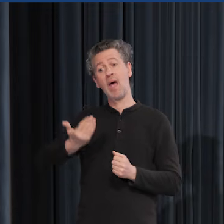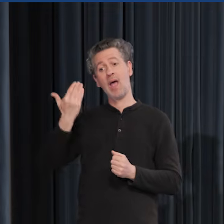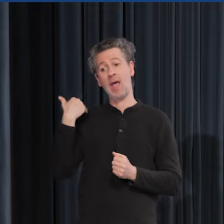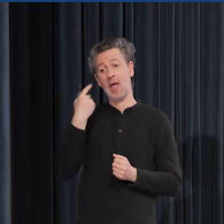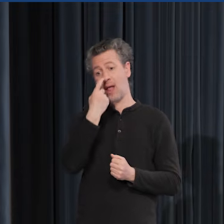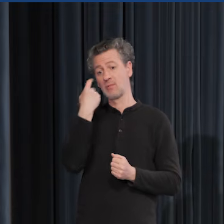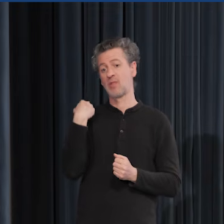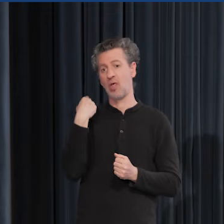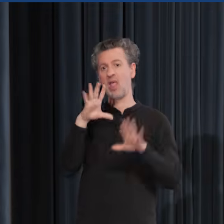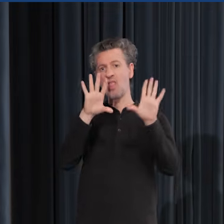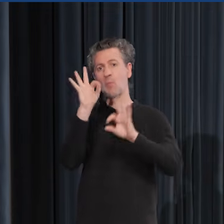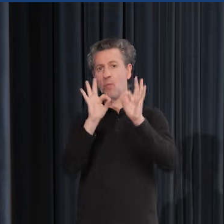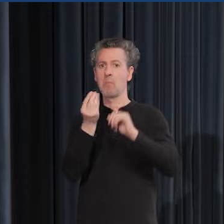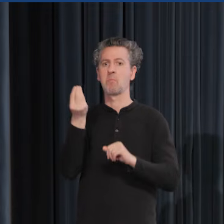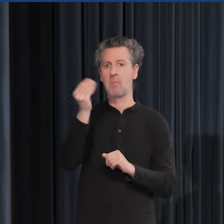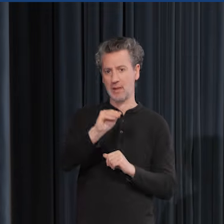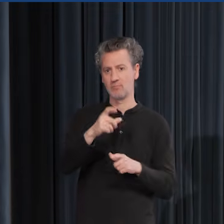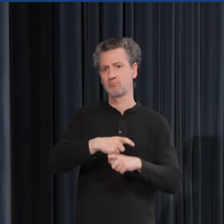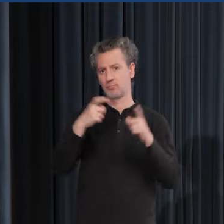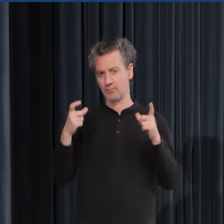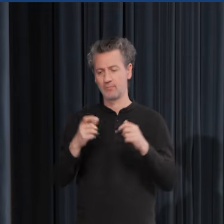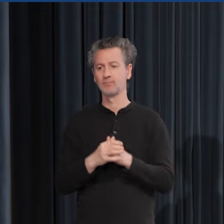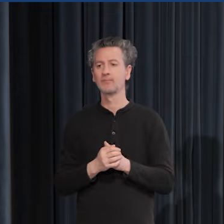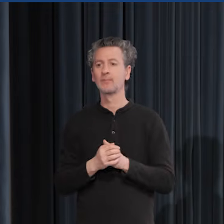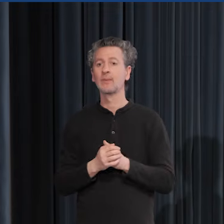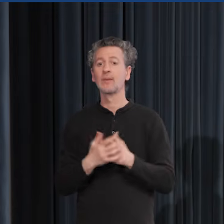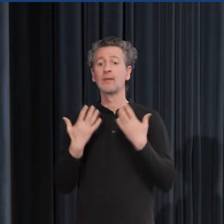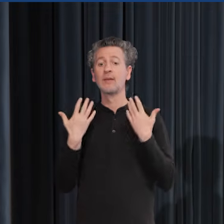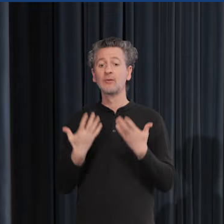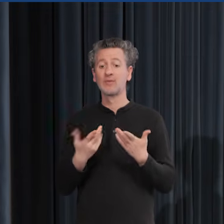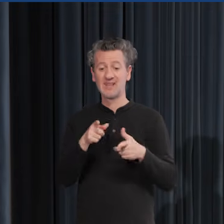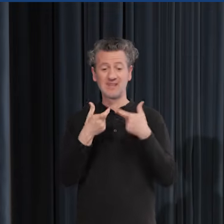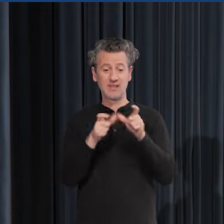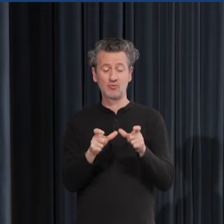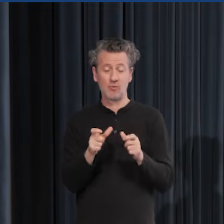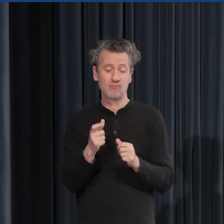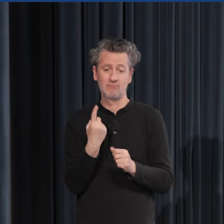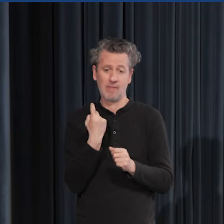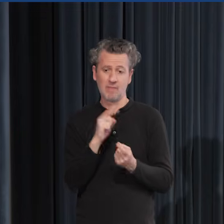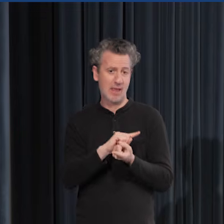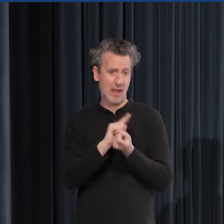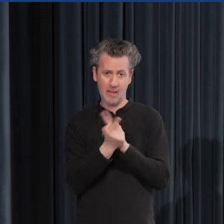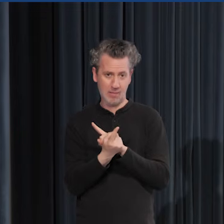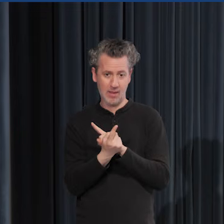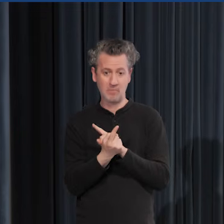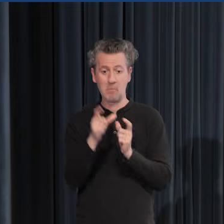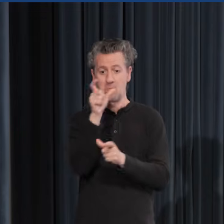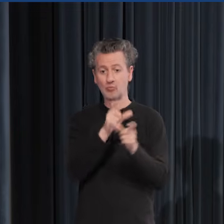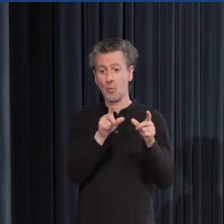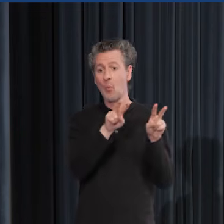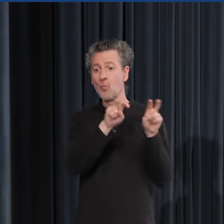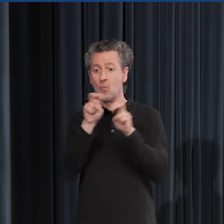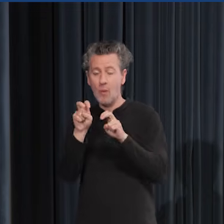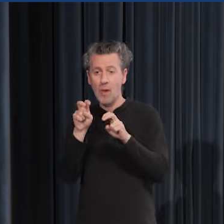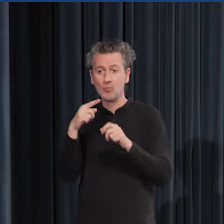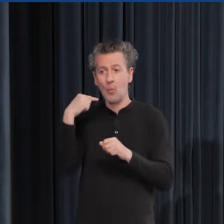al año anterior. Todo esto hace que el sector tenga que cambiar. Entran personas nuevas,